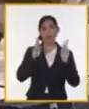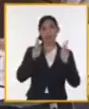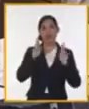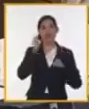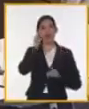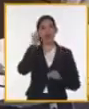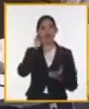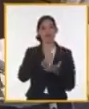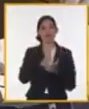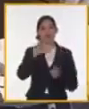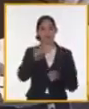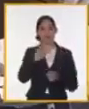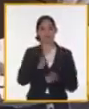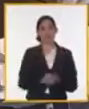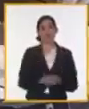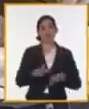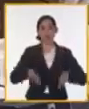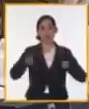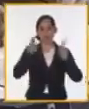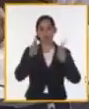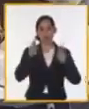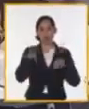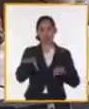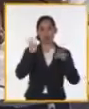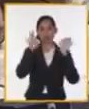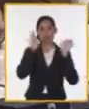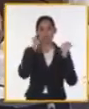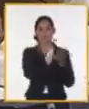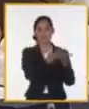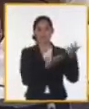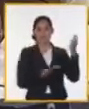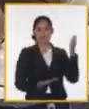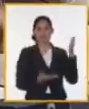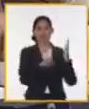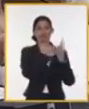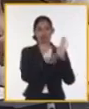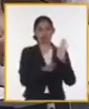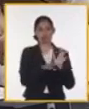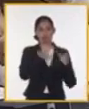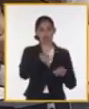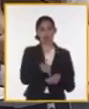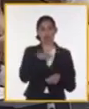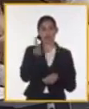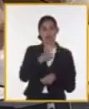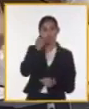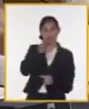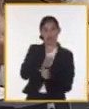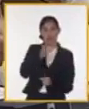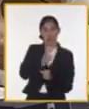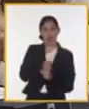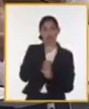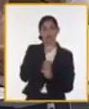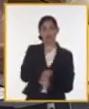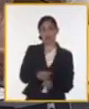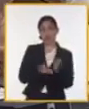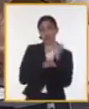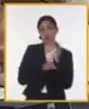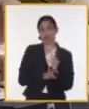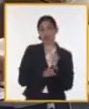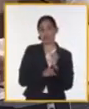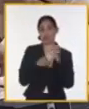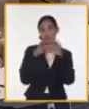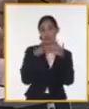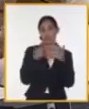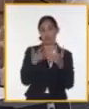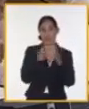del tercer pleno, y uno de los elementos en los que nosotros teníamos que trabajar en el fortalecimiento, porque forma parte de nuestras